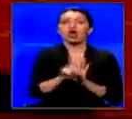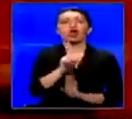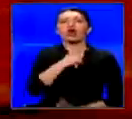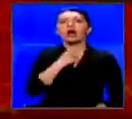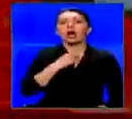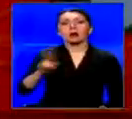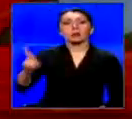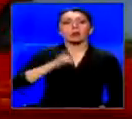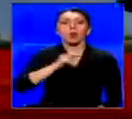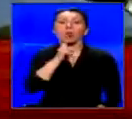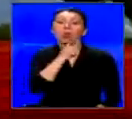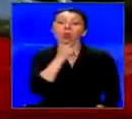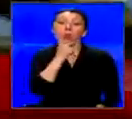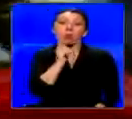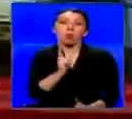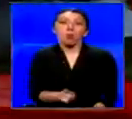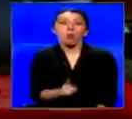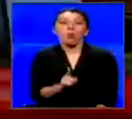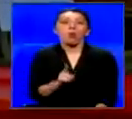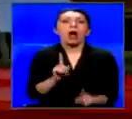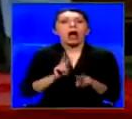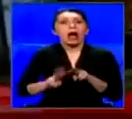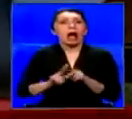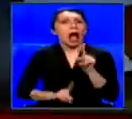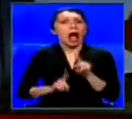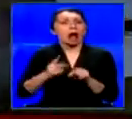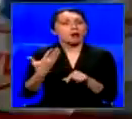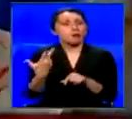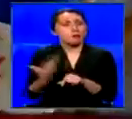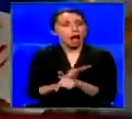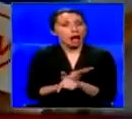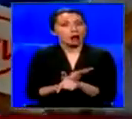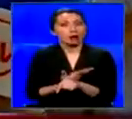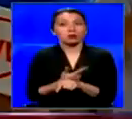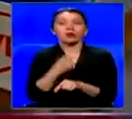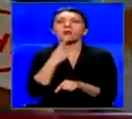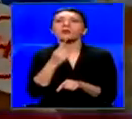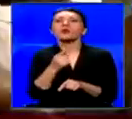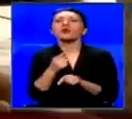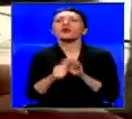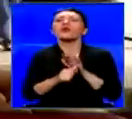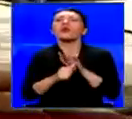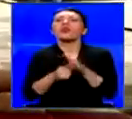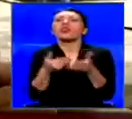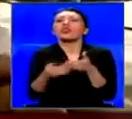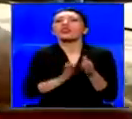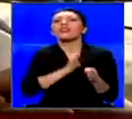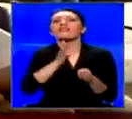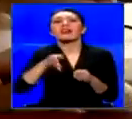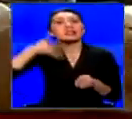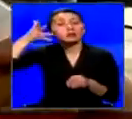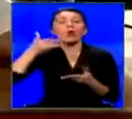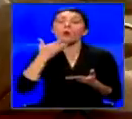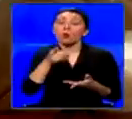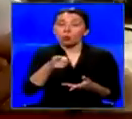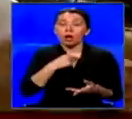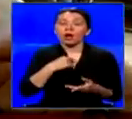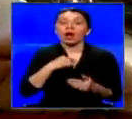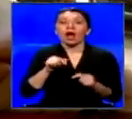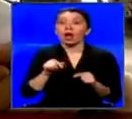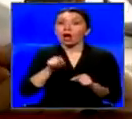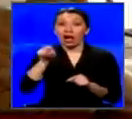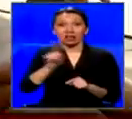contestar nuestras dudas como si estuviera haciendo algo malo. Concejal, ¿para dónde va a seminario? Bueno, cuando guste, yo te doy esa información, pero